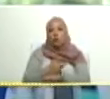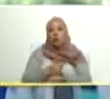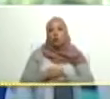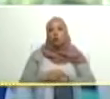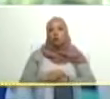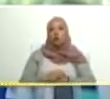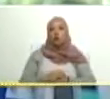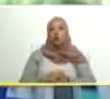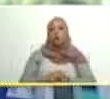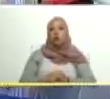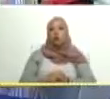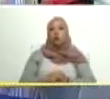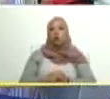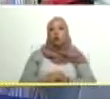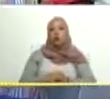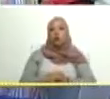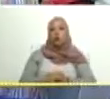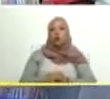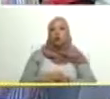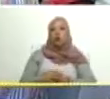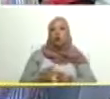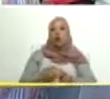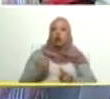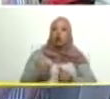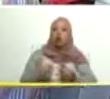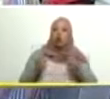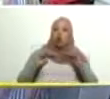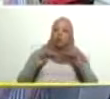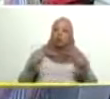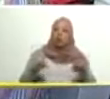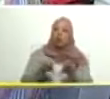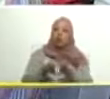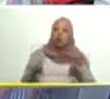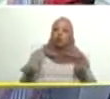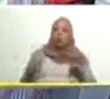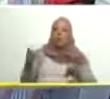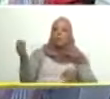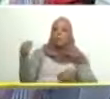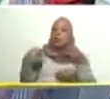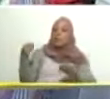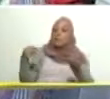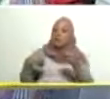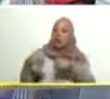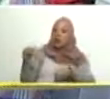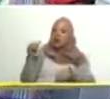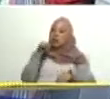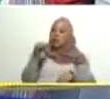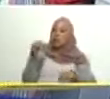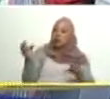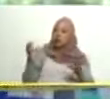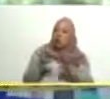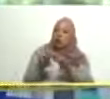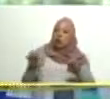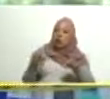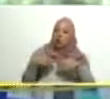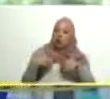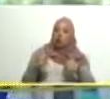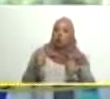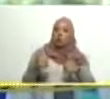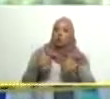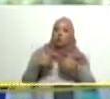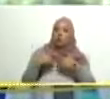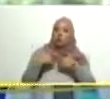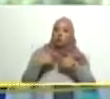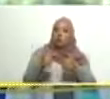Y entonces empezaron a llegar reportes y reportes. Educación, educación, educación. Salud,